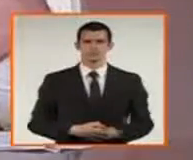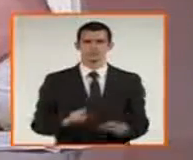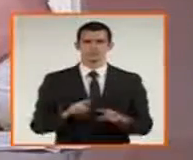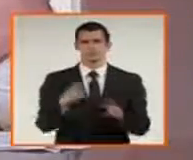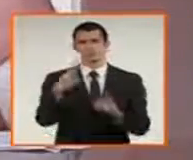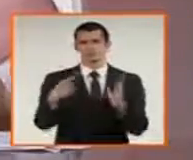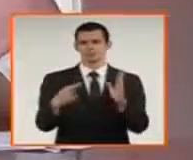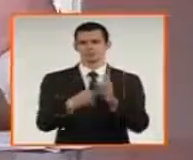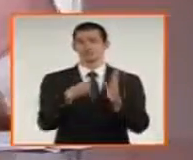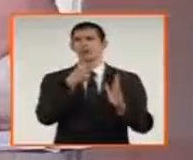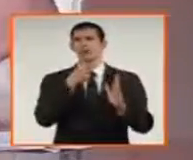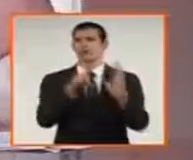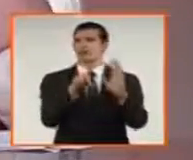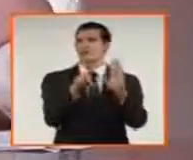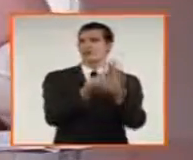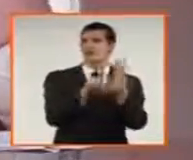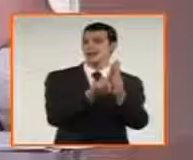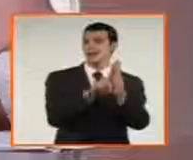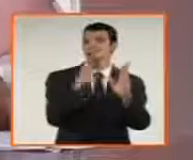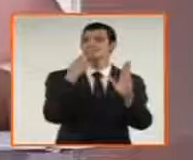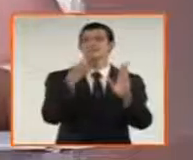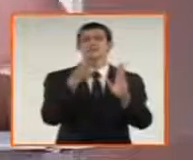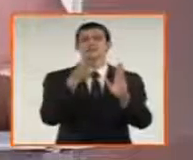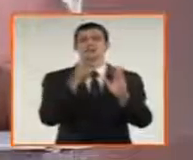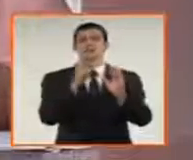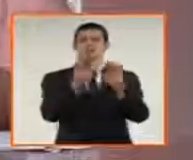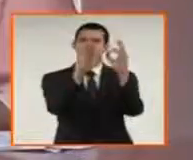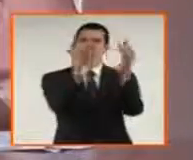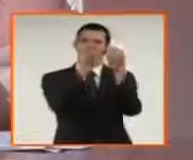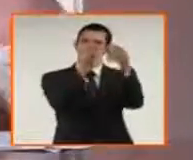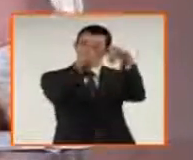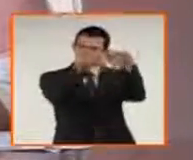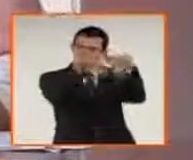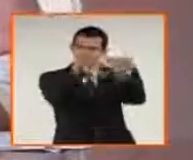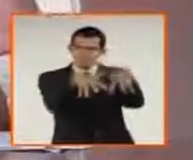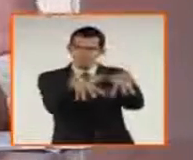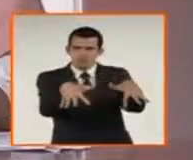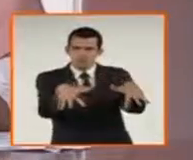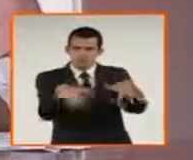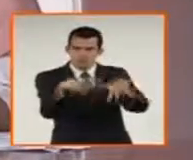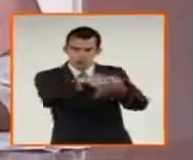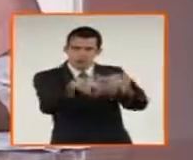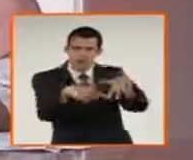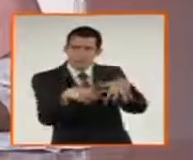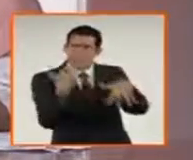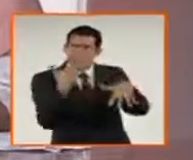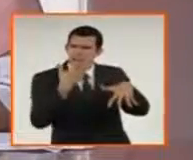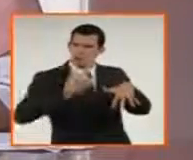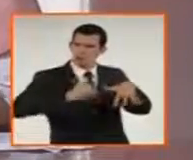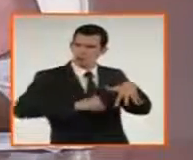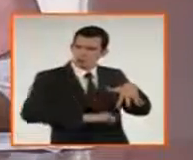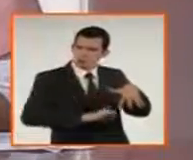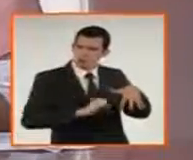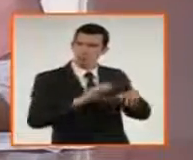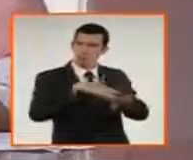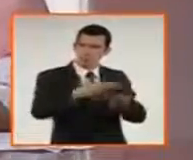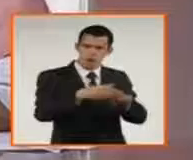herencias intestadas, es decir, cuando no hay testamento suelen venir primeramente llamados antes que los ascendientes y